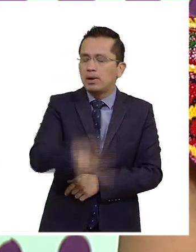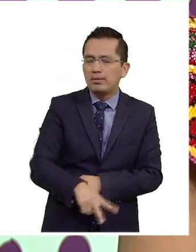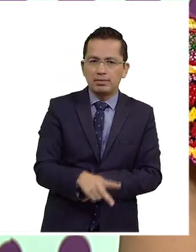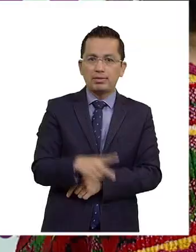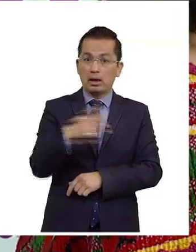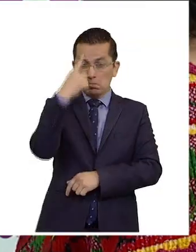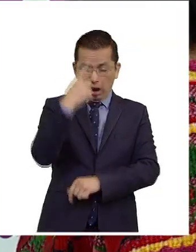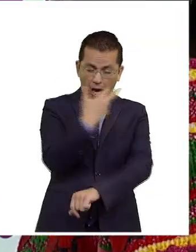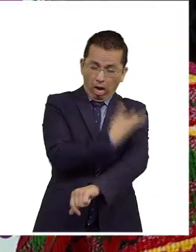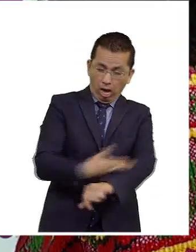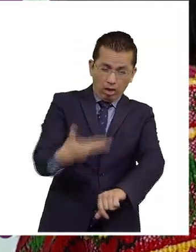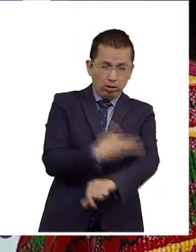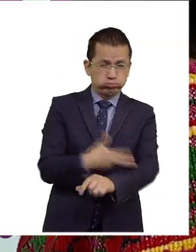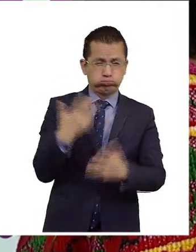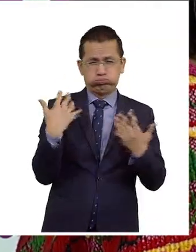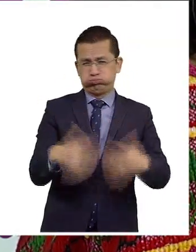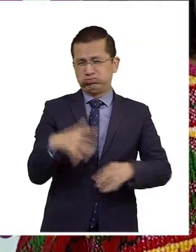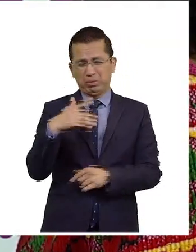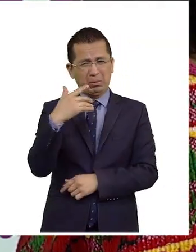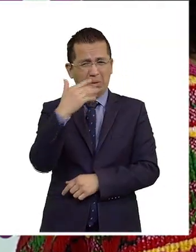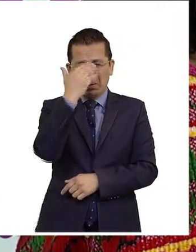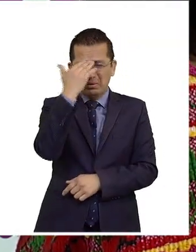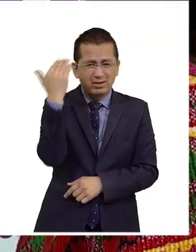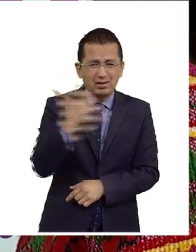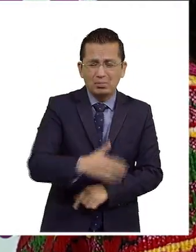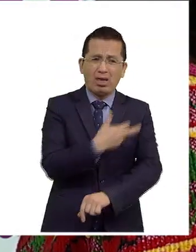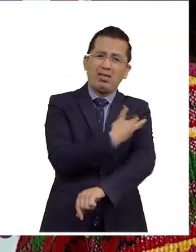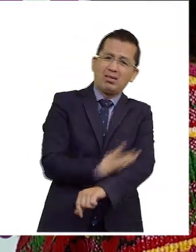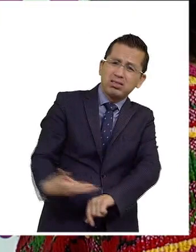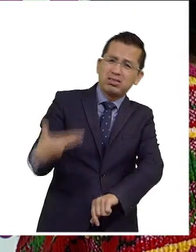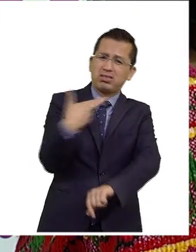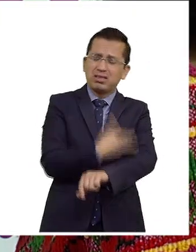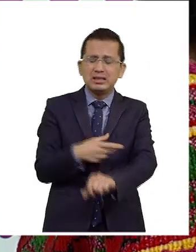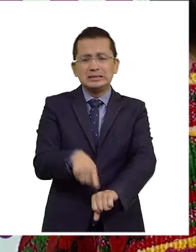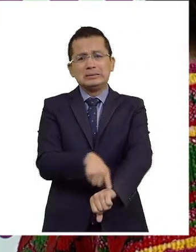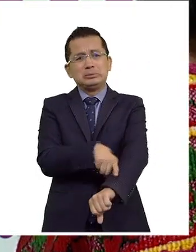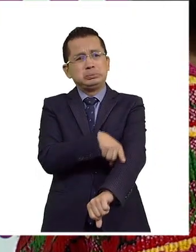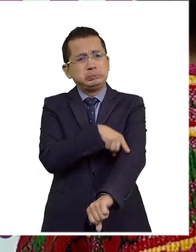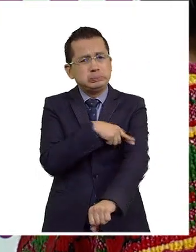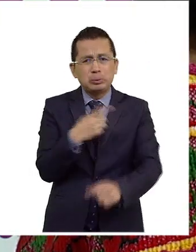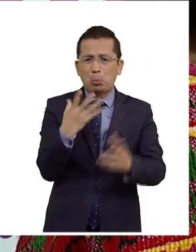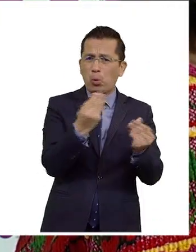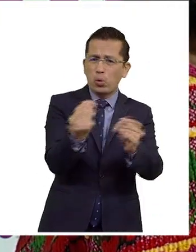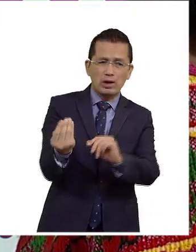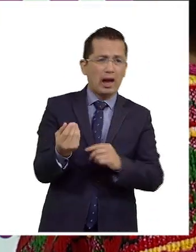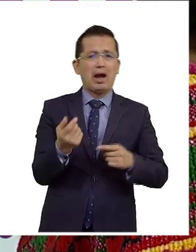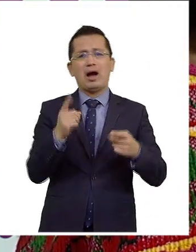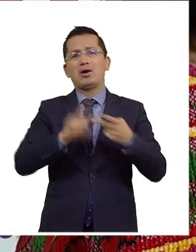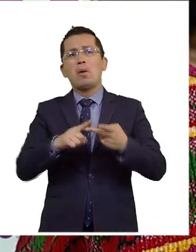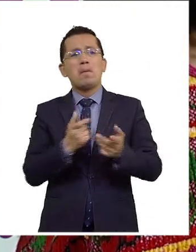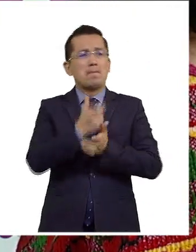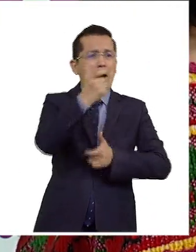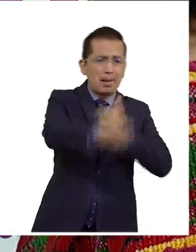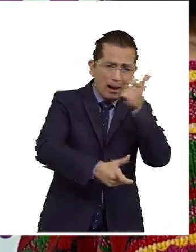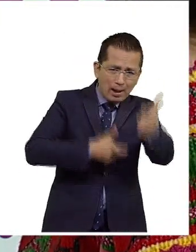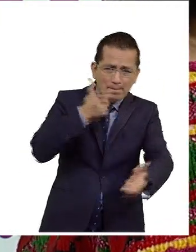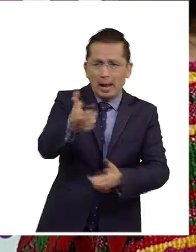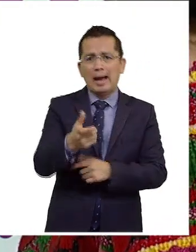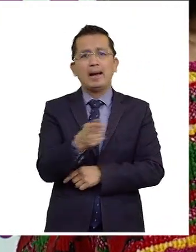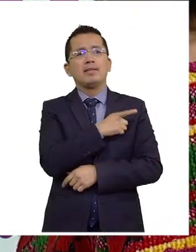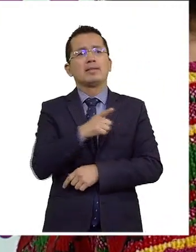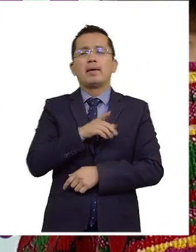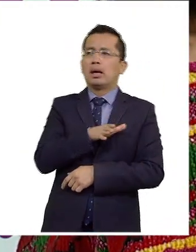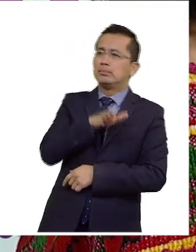patologizante, tardado, en donde se pide que haya dictámenes psiquiátricos, psicológicos,